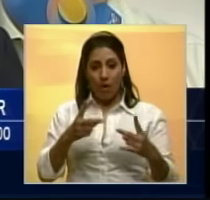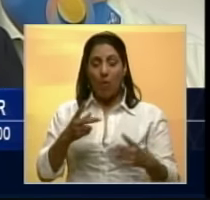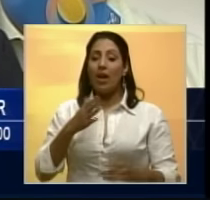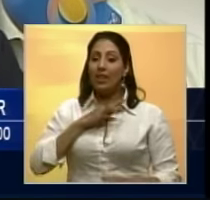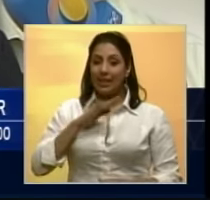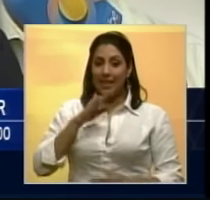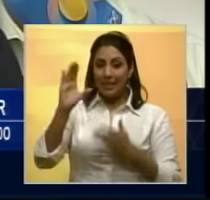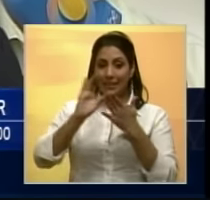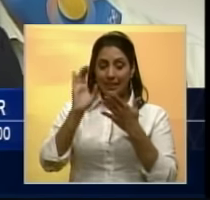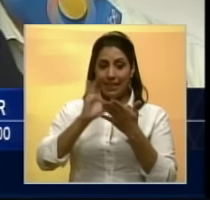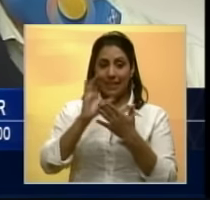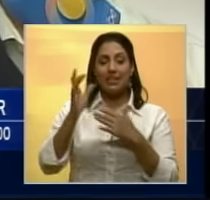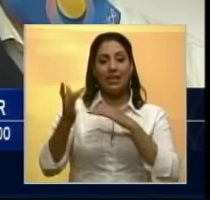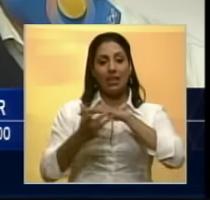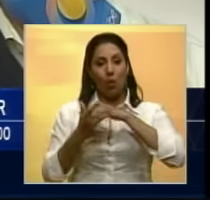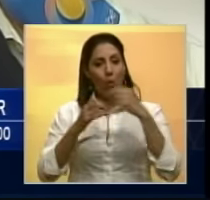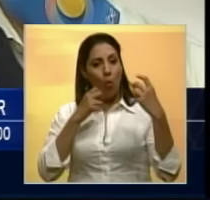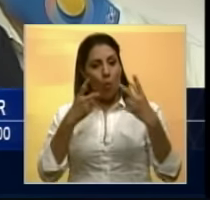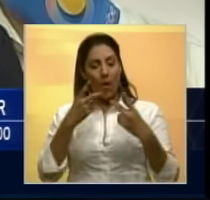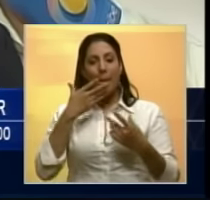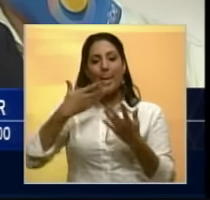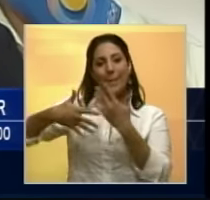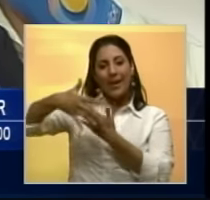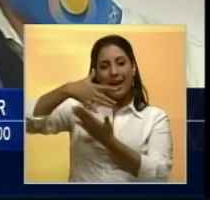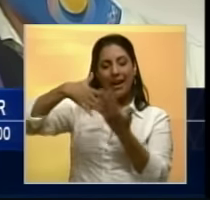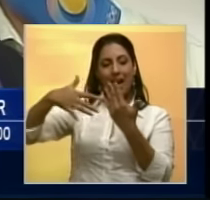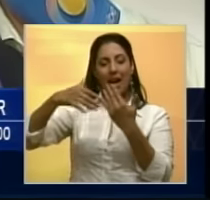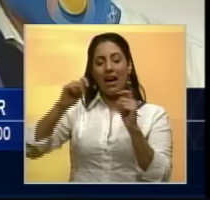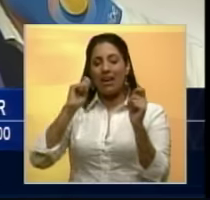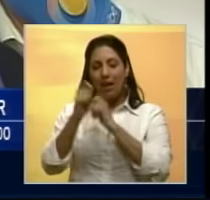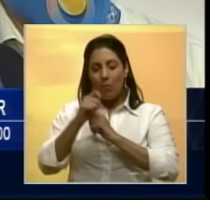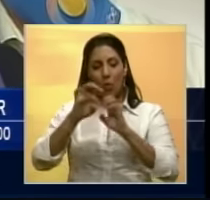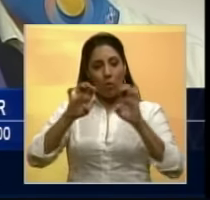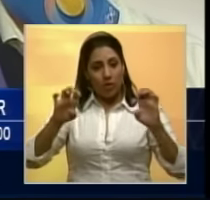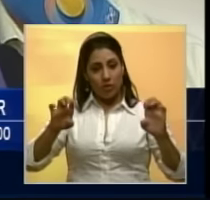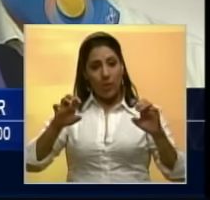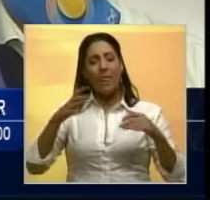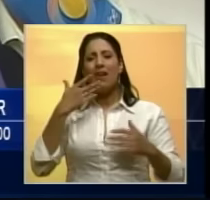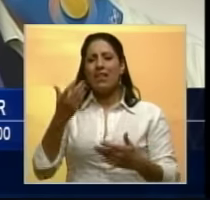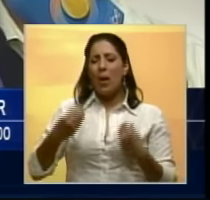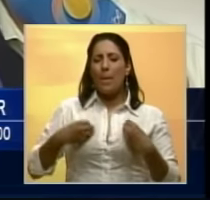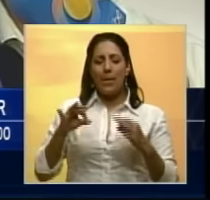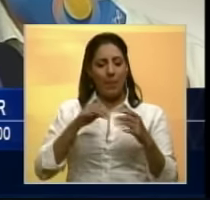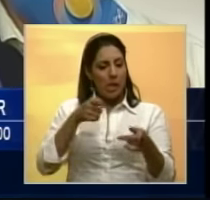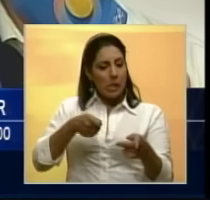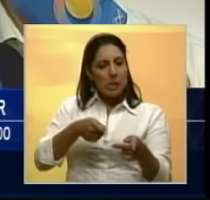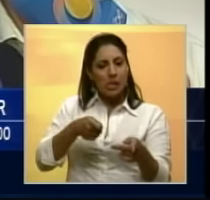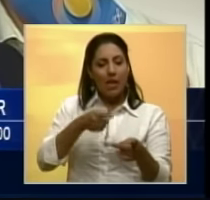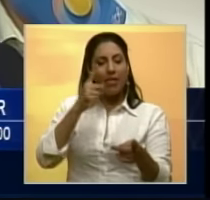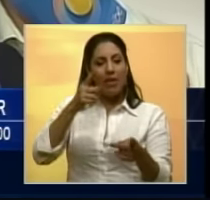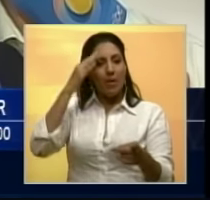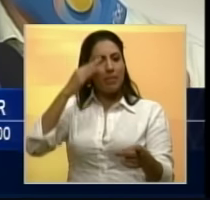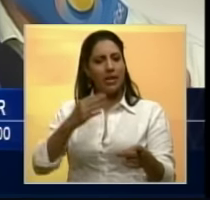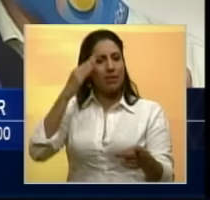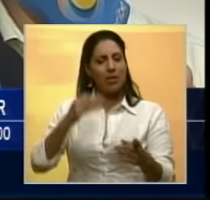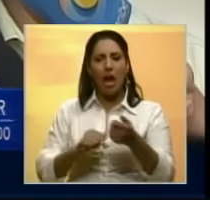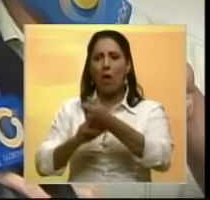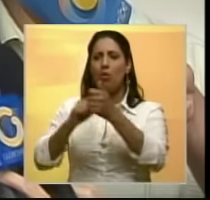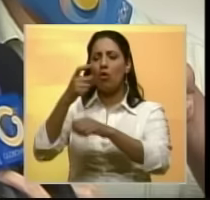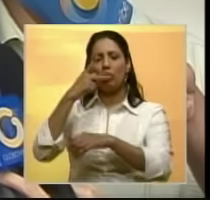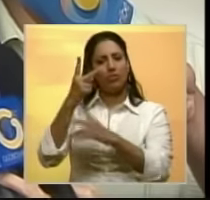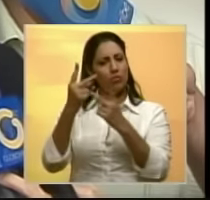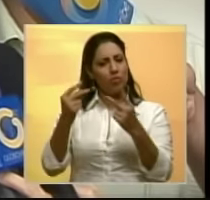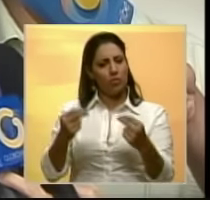apunte a la ciencia y la tecnología como ejes transversales de la educación, en lugar de preparar a los jóvenes para ser militantes de algún